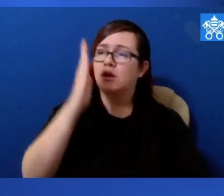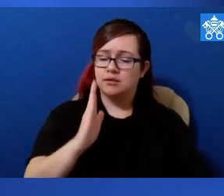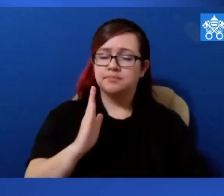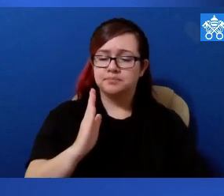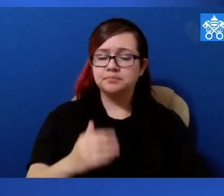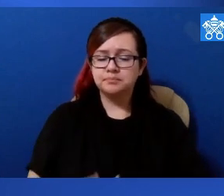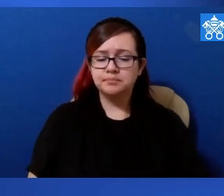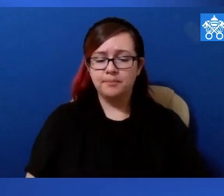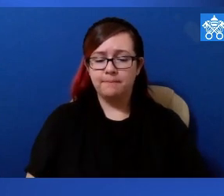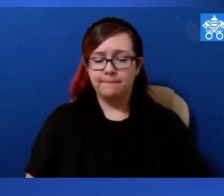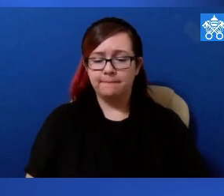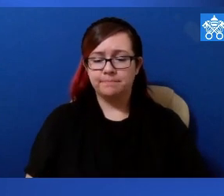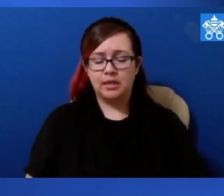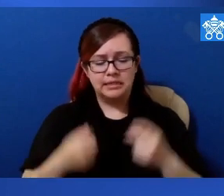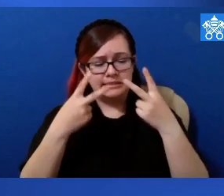todas las cosas.